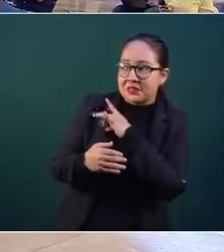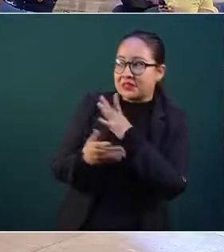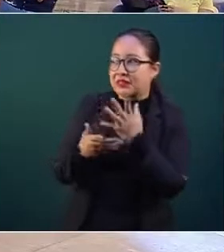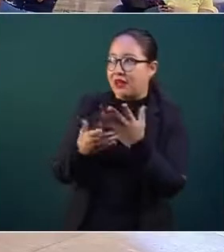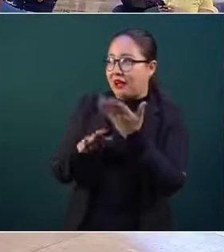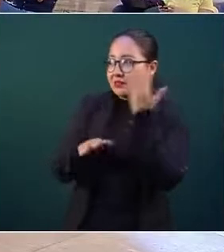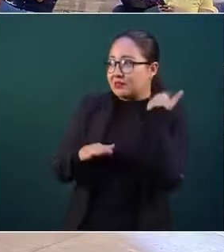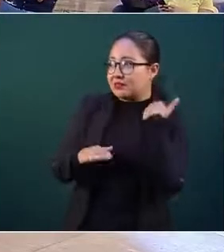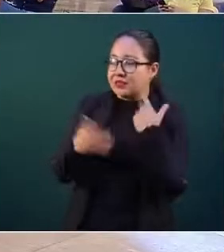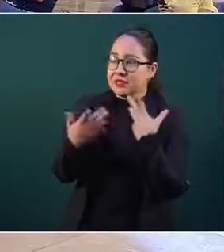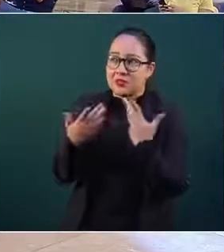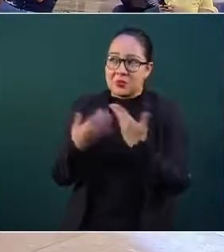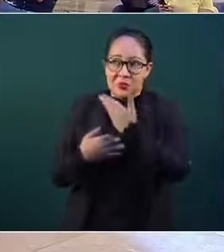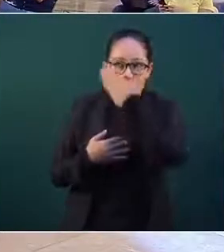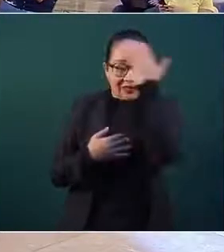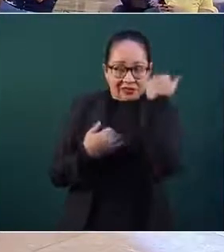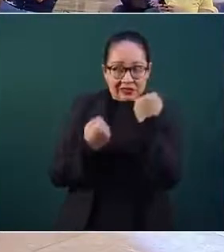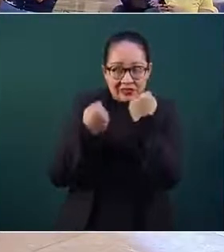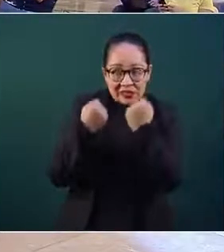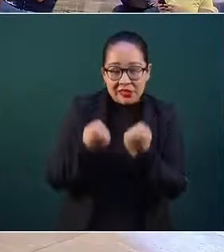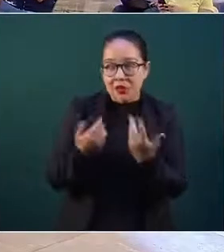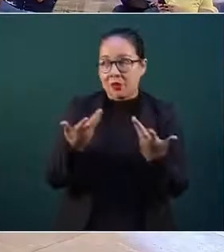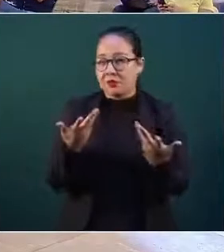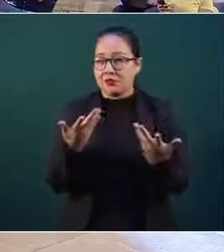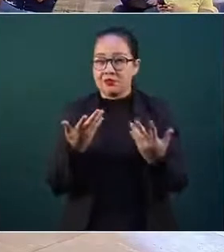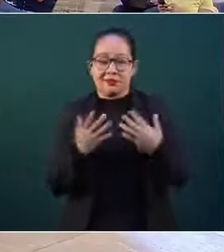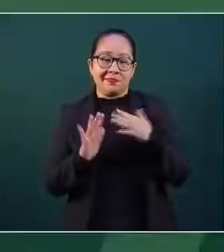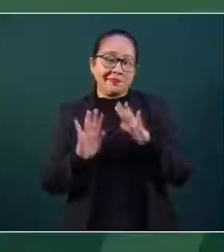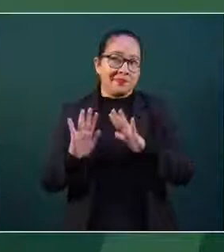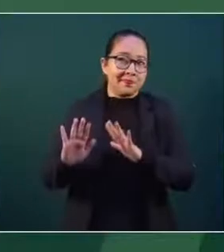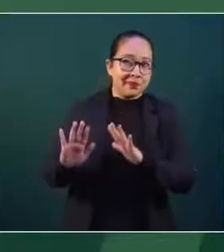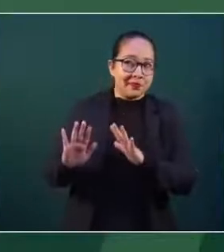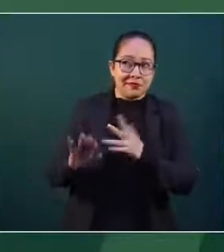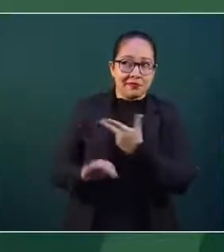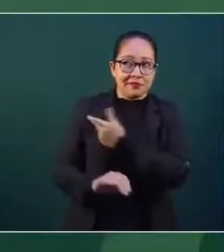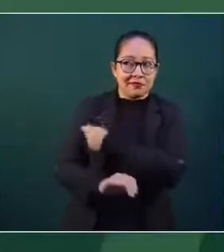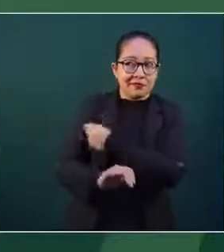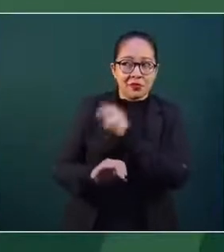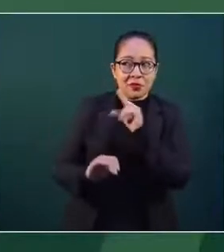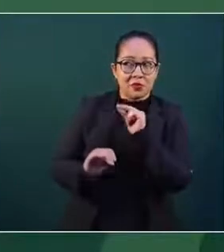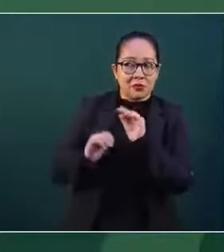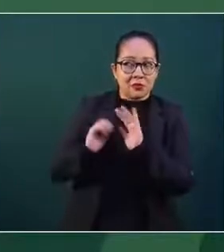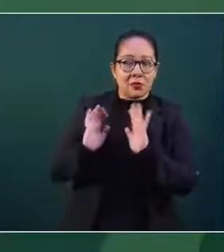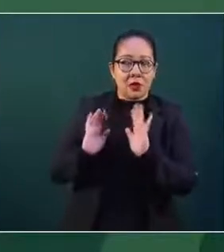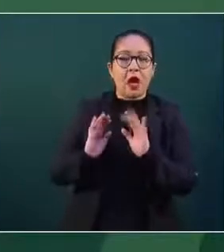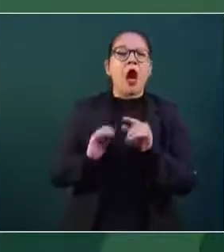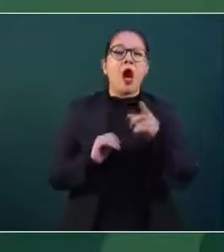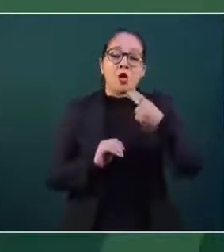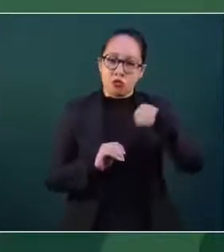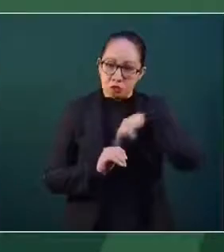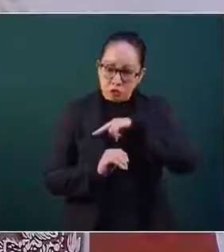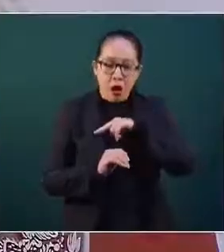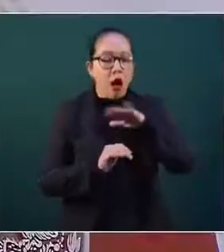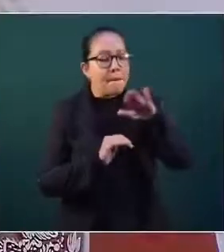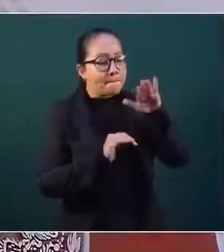que no querían vacunarse, pues les estamos haciendo un